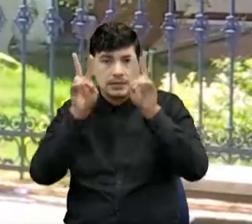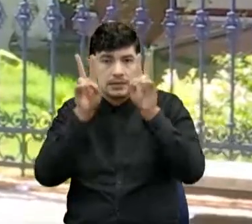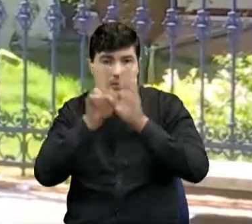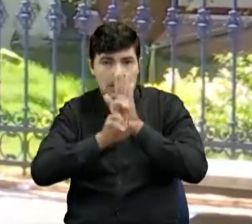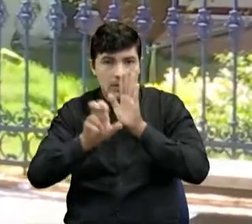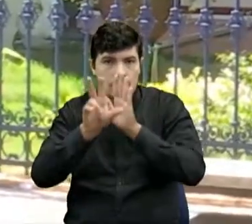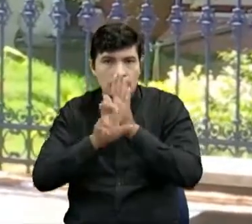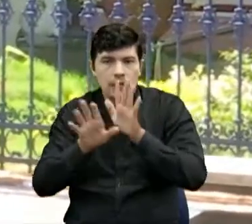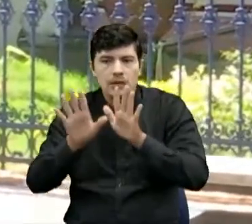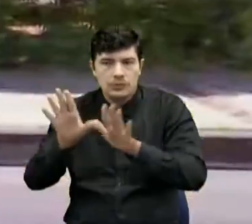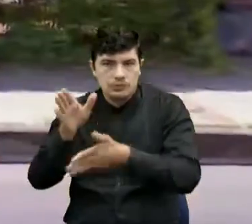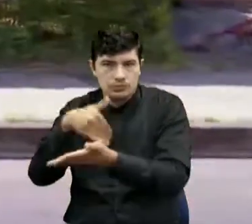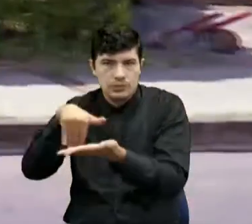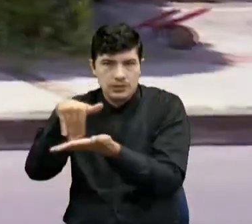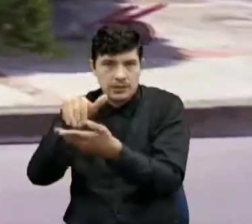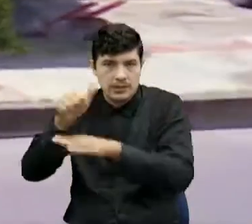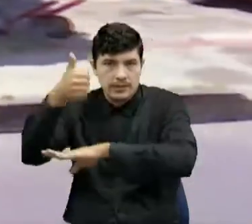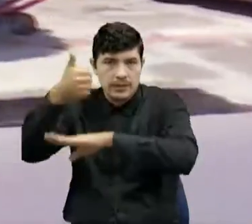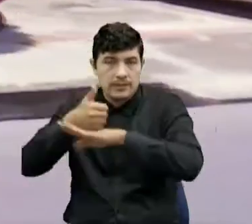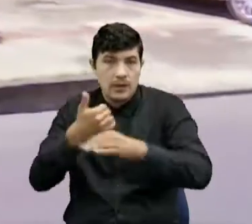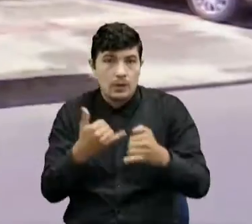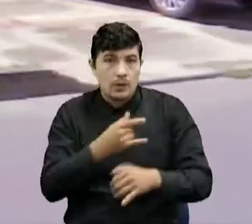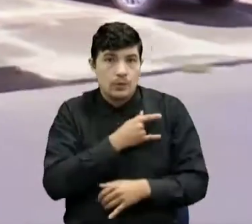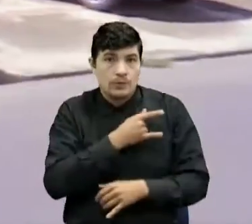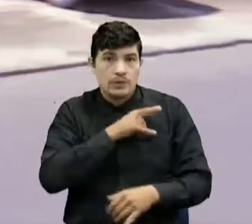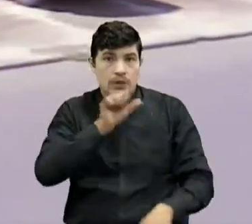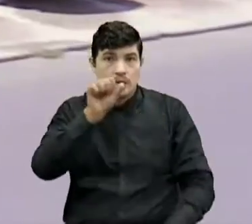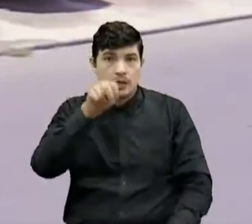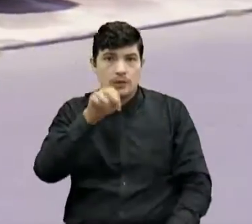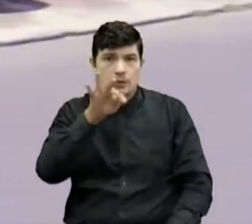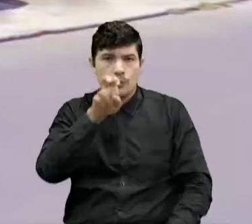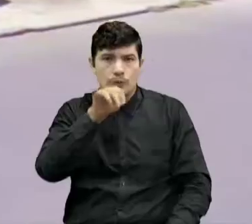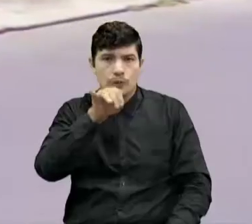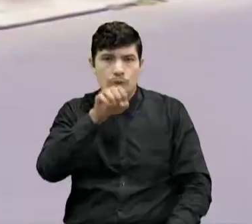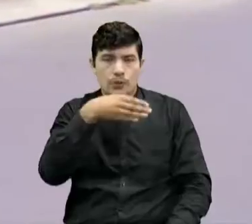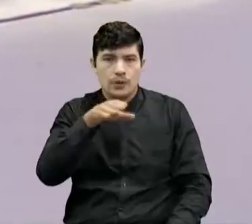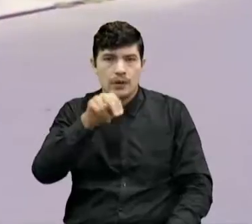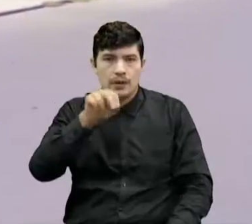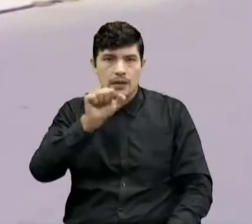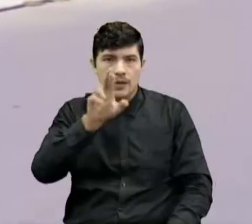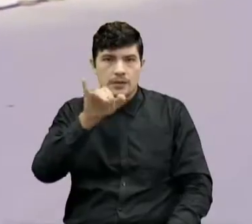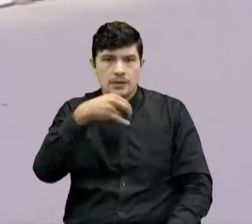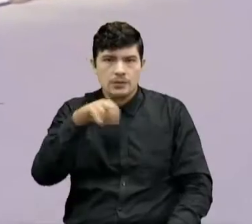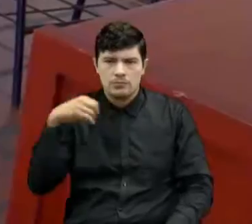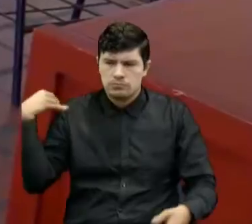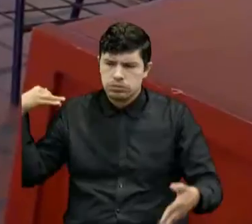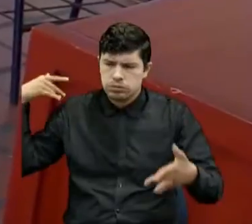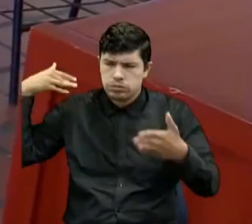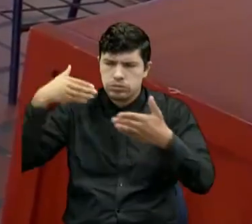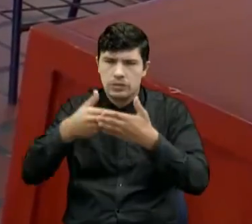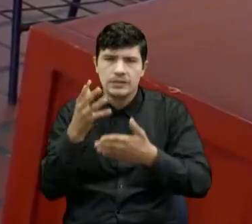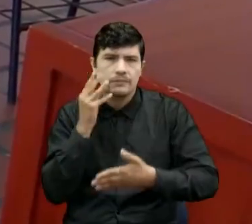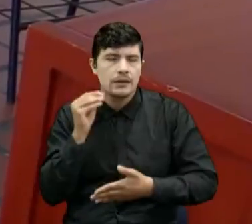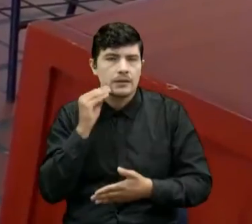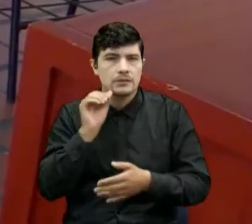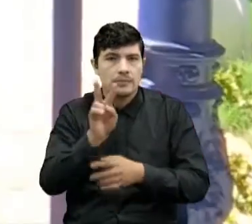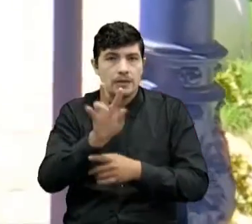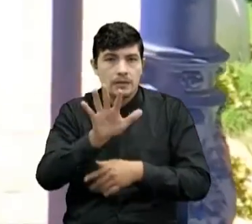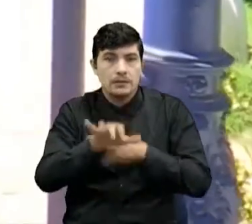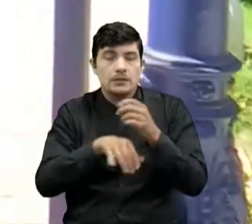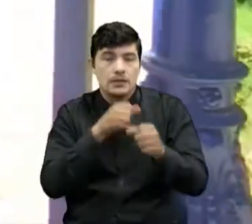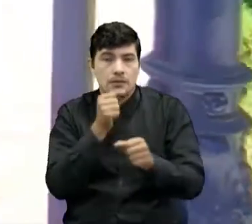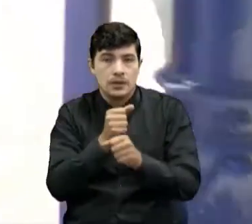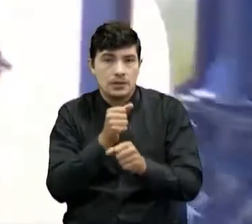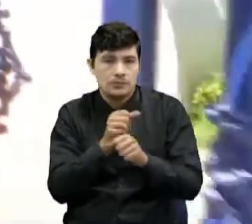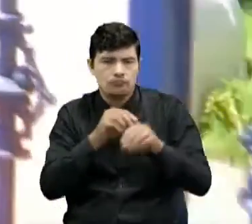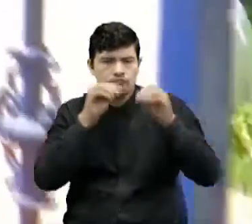de la sede principal la universidad antonio nariño lleva 25 años impartiendo educación de calidad a los cucuteños y espera seguir entre